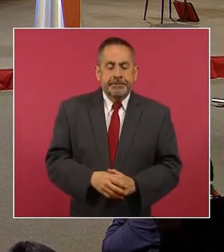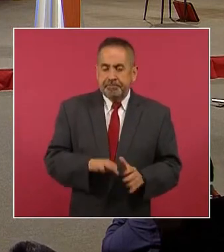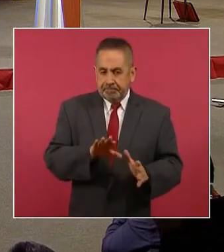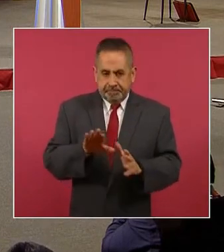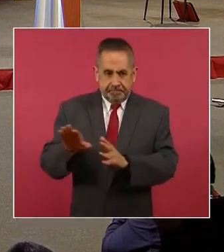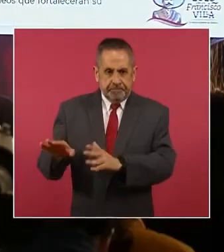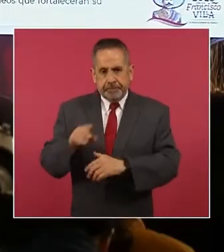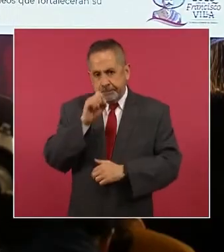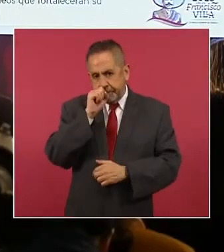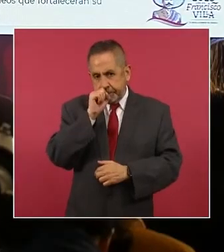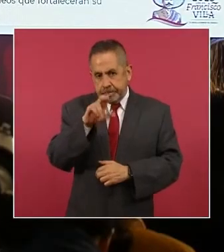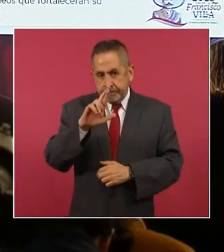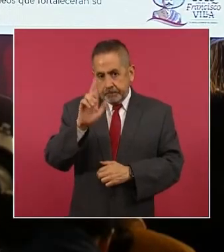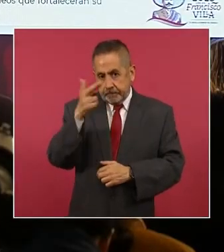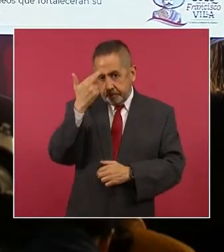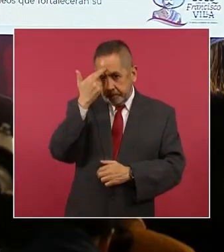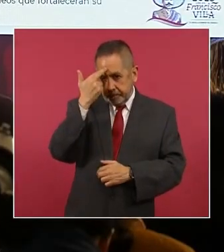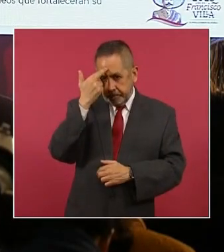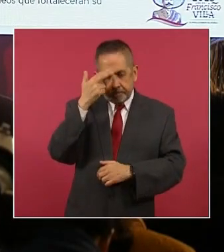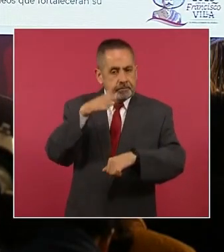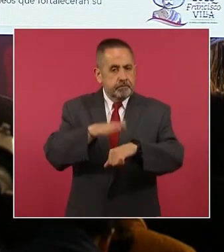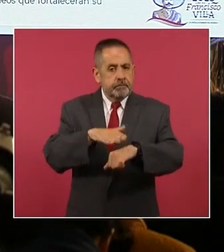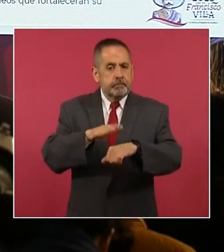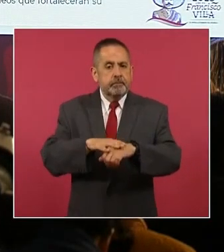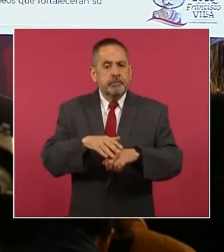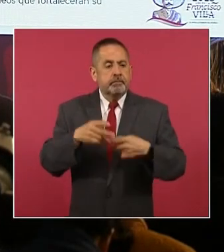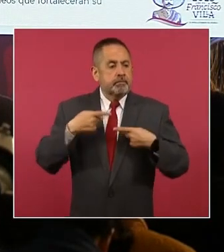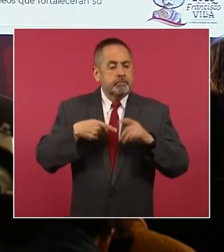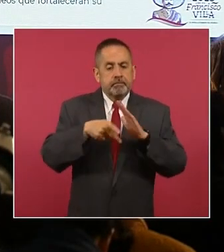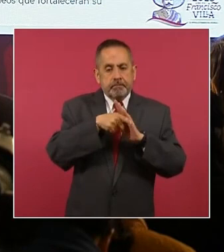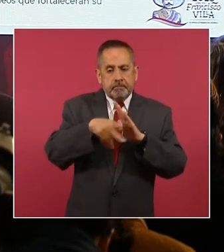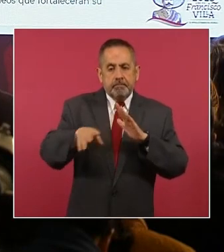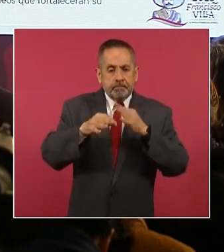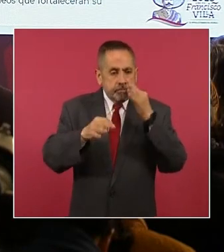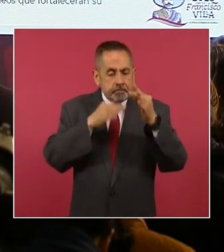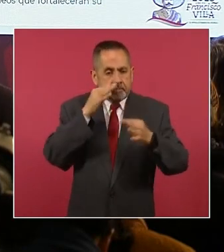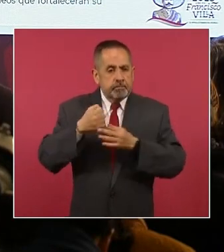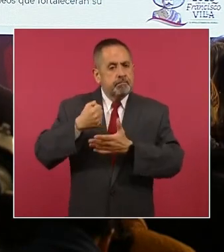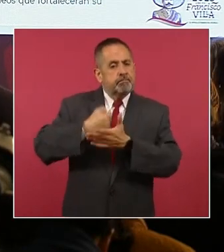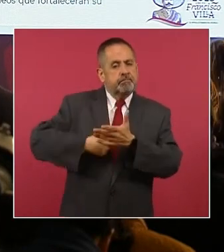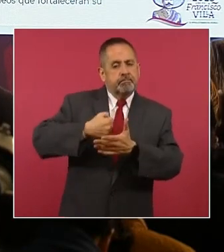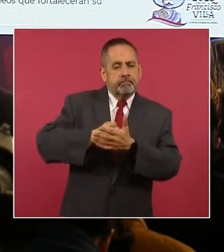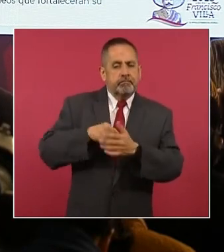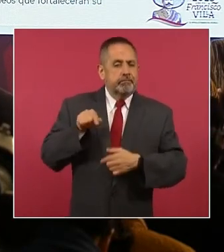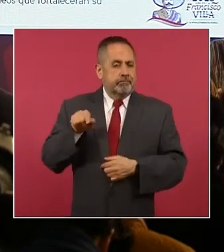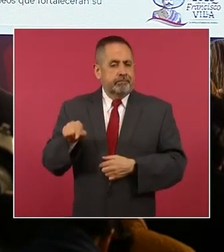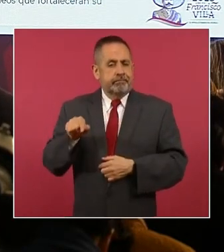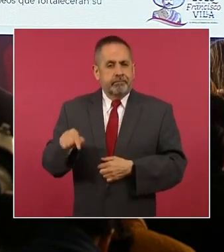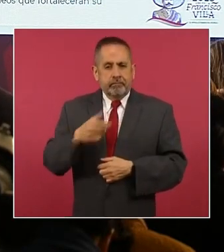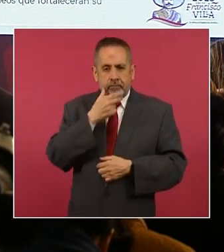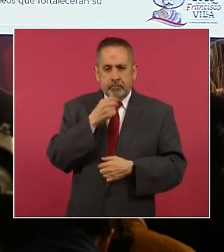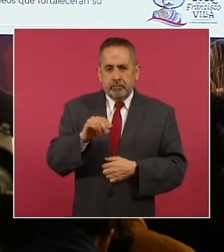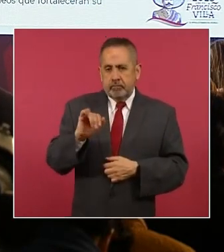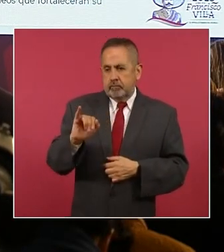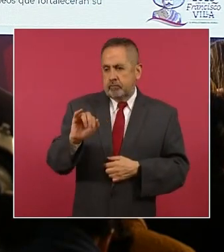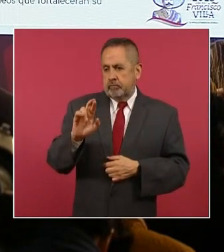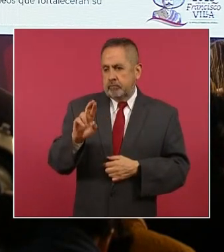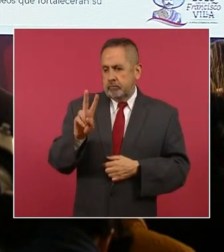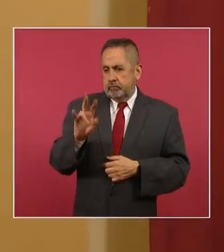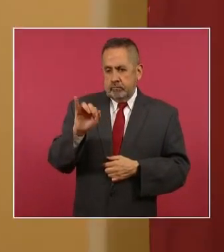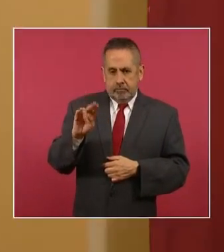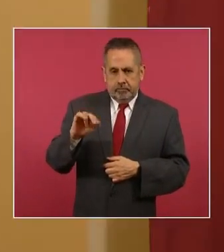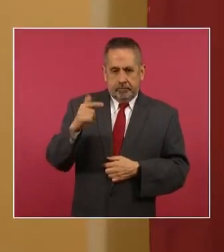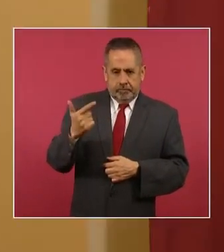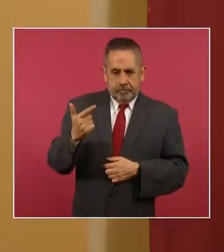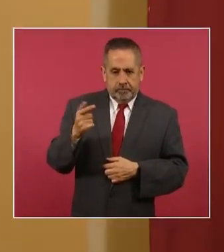traer a colación el caso del periodista y activista independiente Irving García Suárez. Él fue